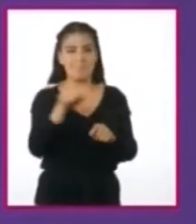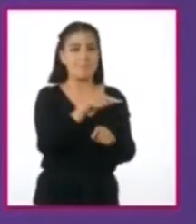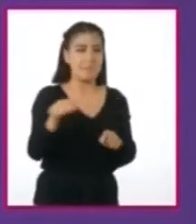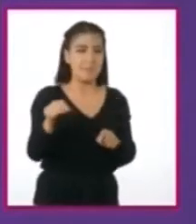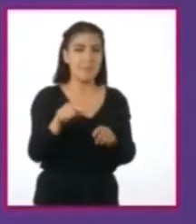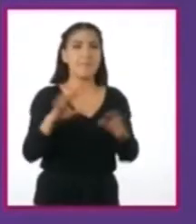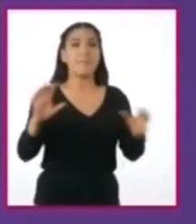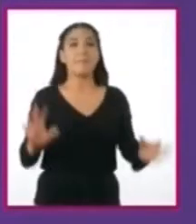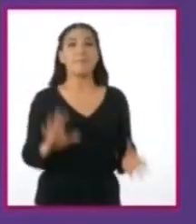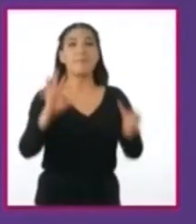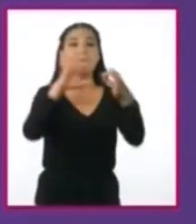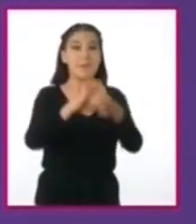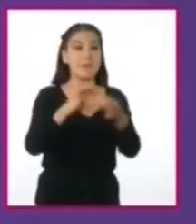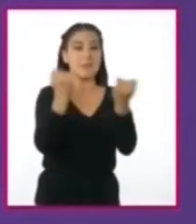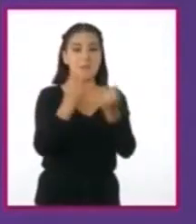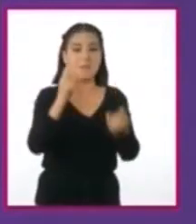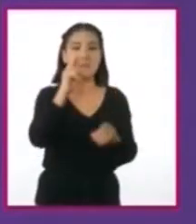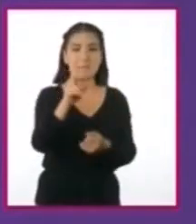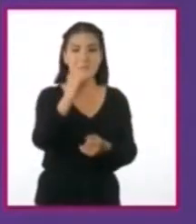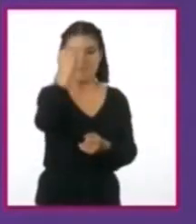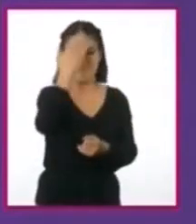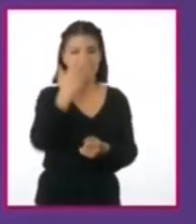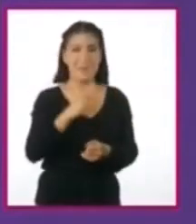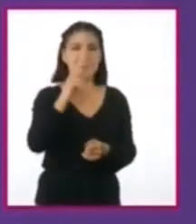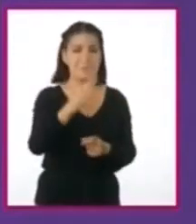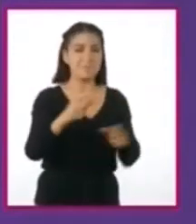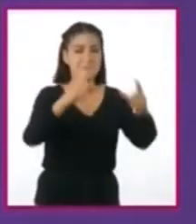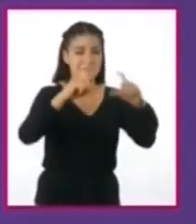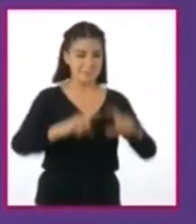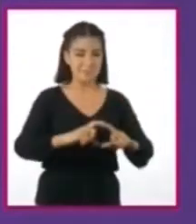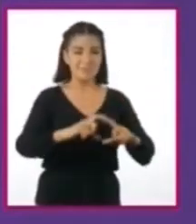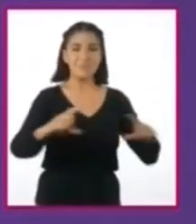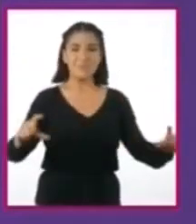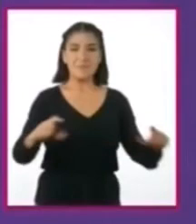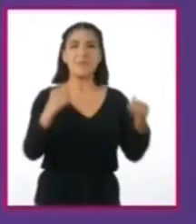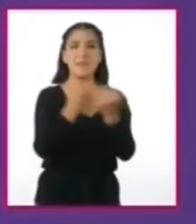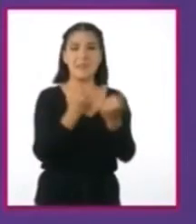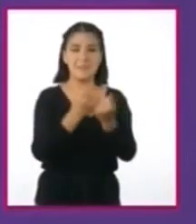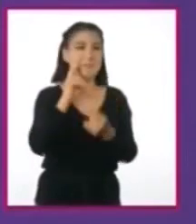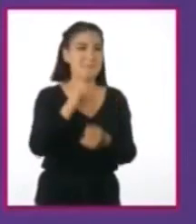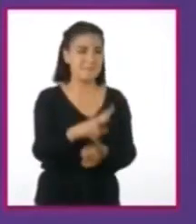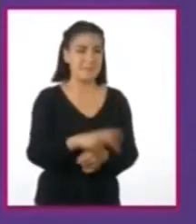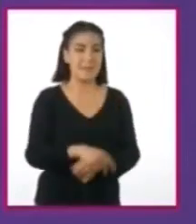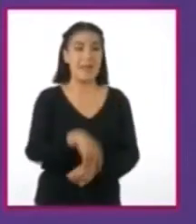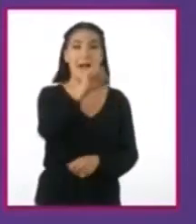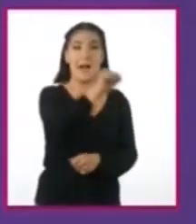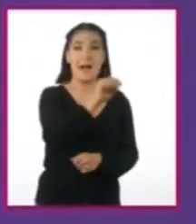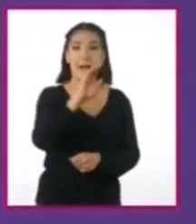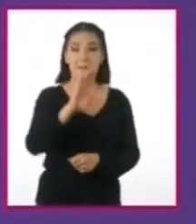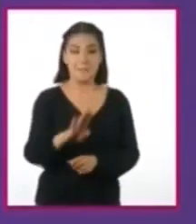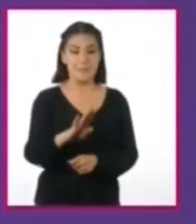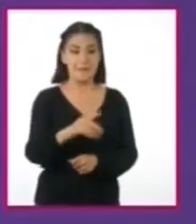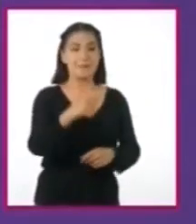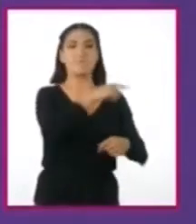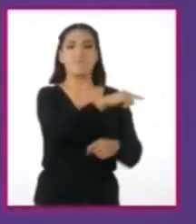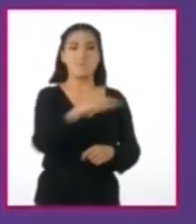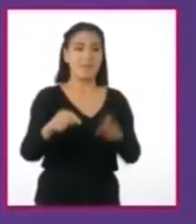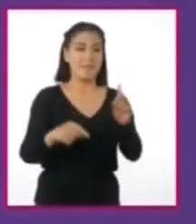Relacionen los lados como se muestra en la imagen, de tal manera que tengan lo siguiente: AB entre